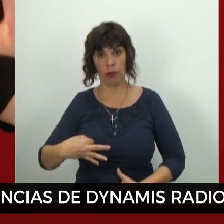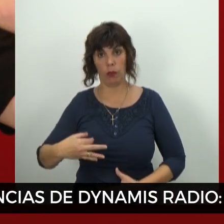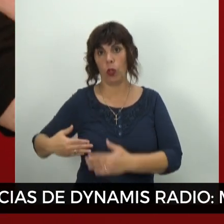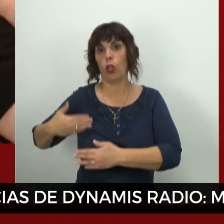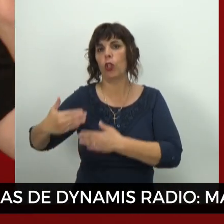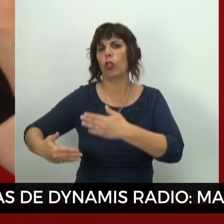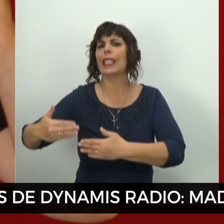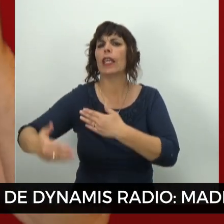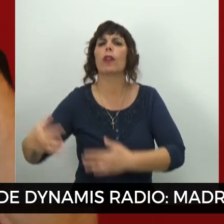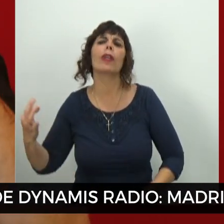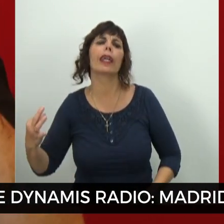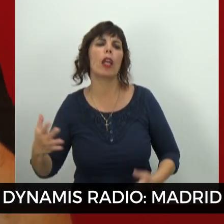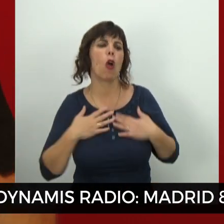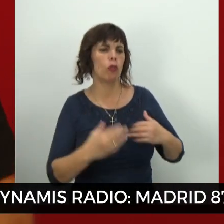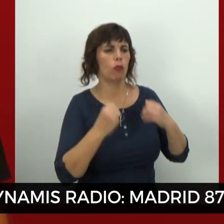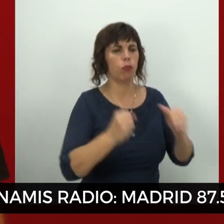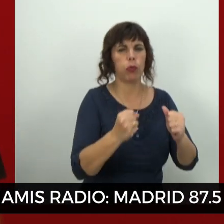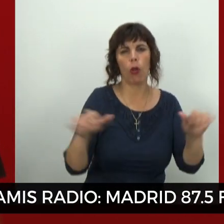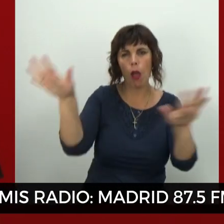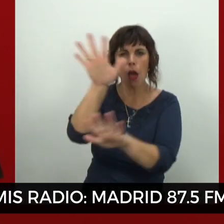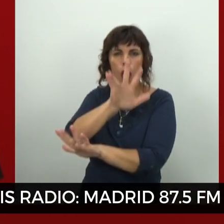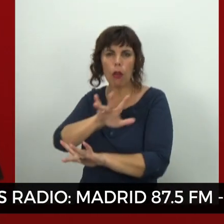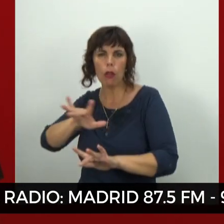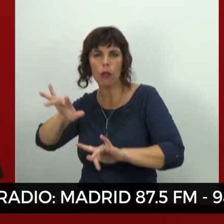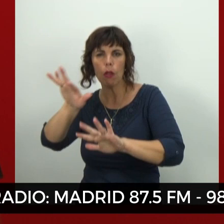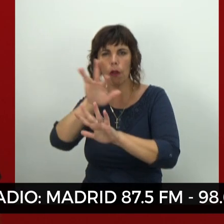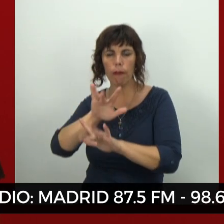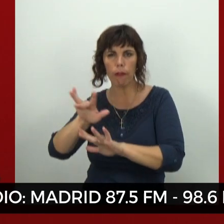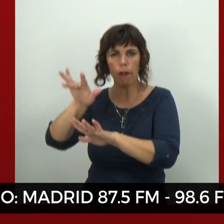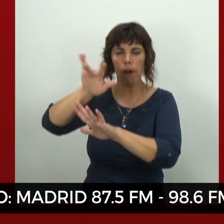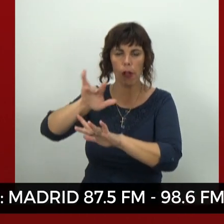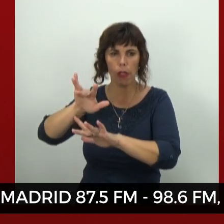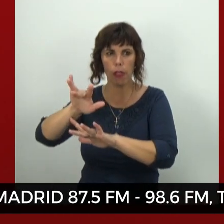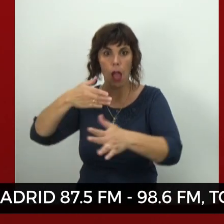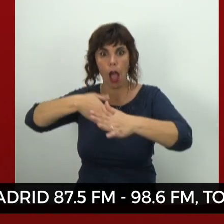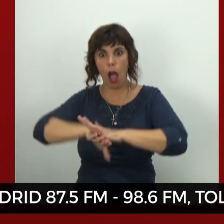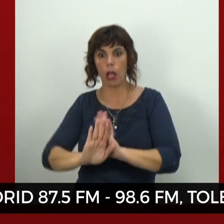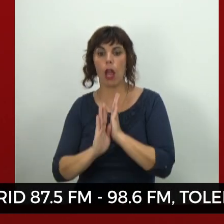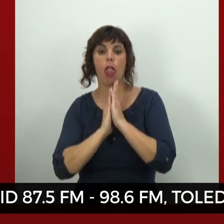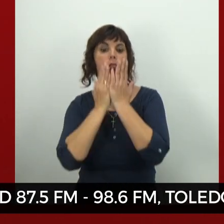desarrolla su poder y su influencia en el sonido de la palabra.